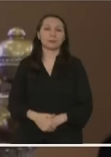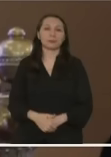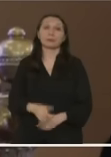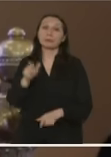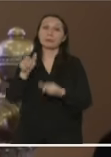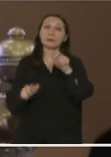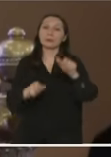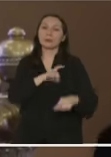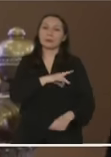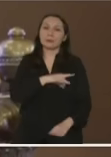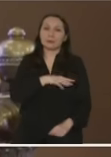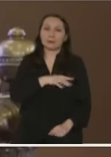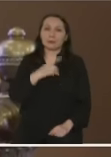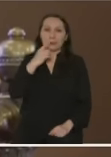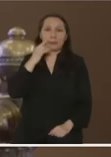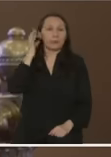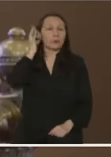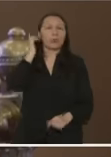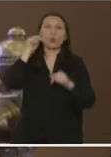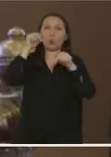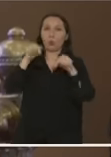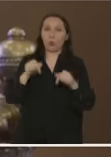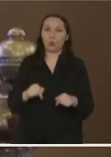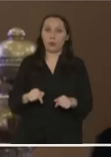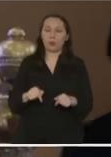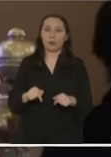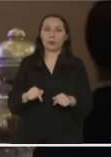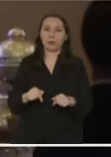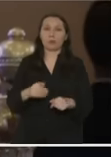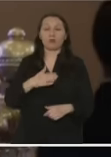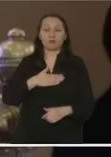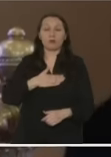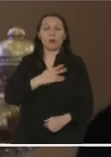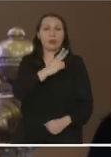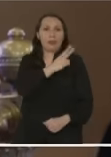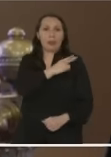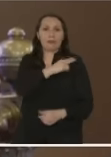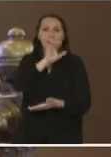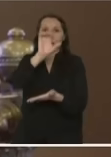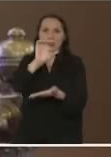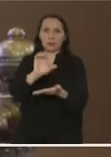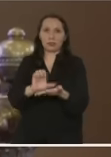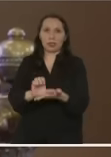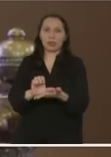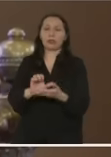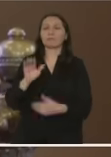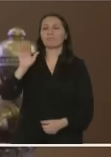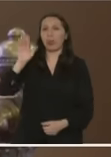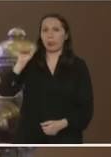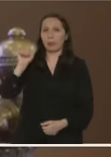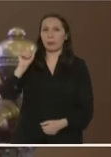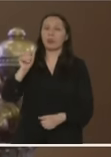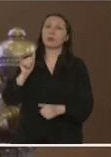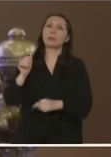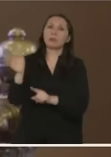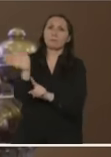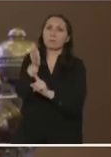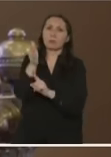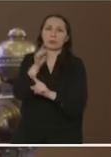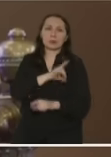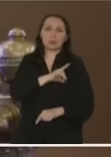Chilenos y chilenas, hoy, como jefe de Estado, despido a un